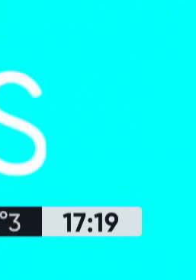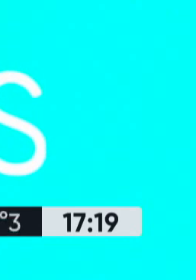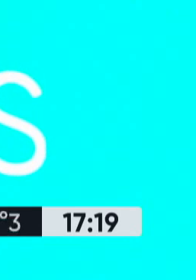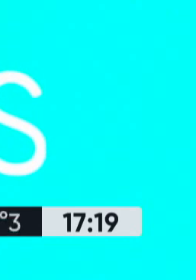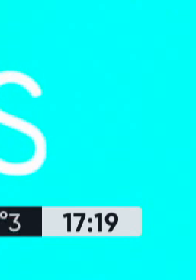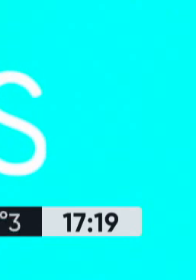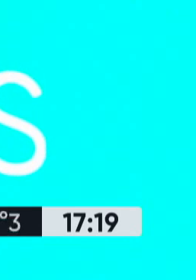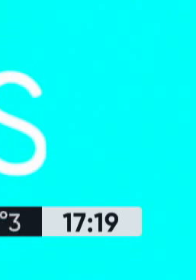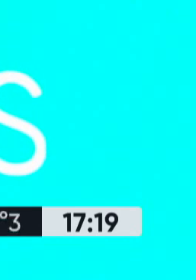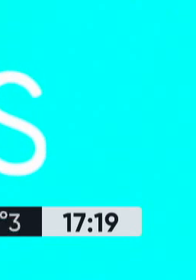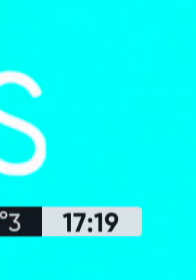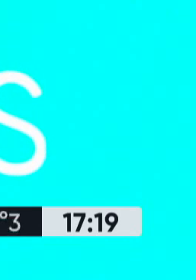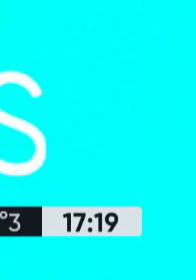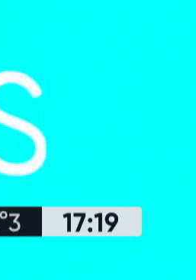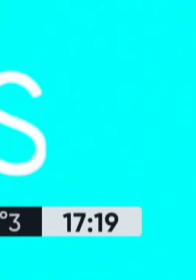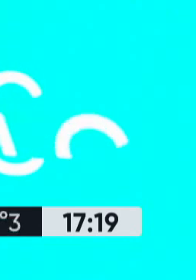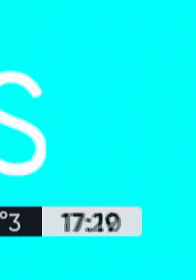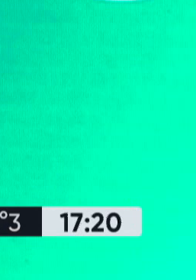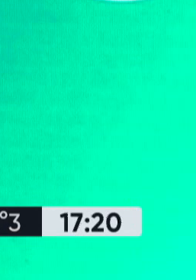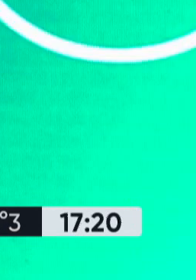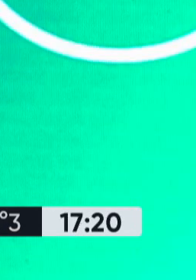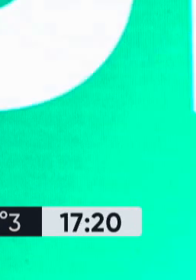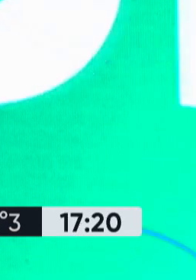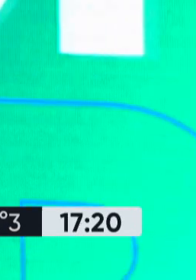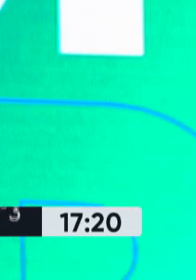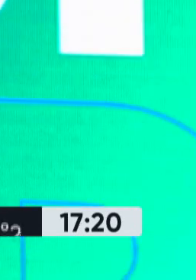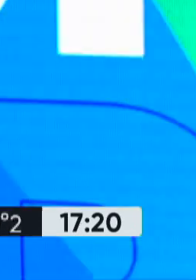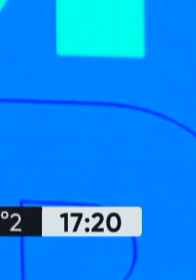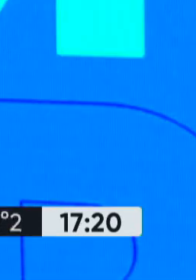millones de pesos para apoyar e impulsar proyectos